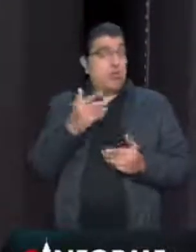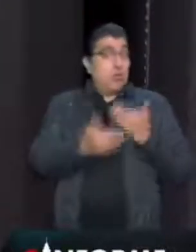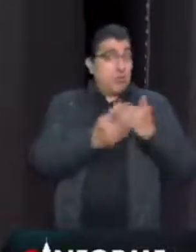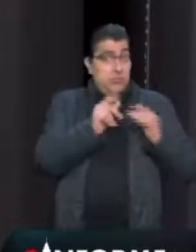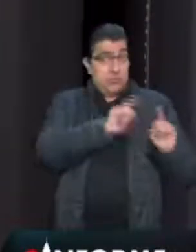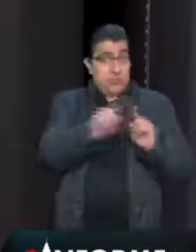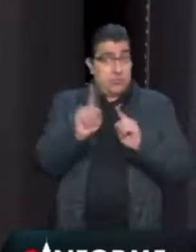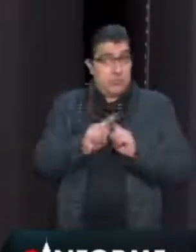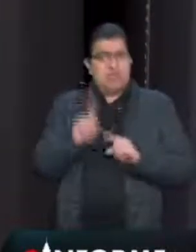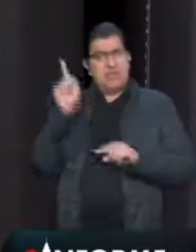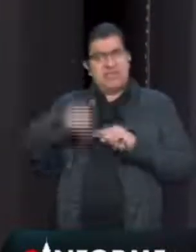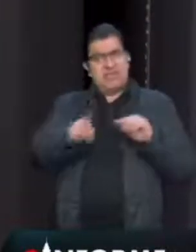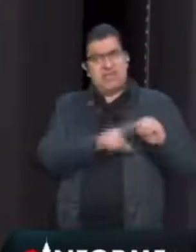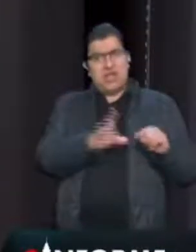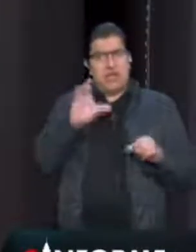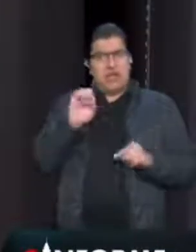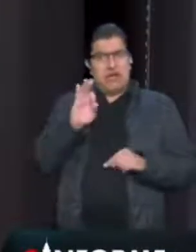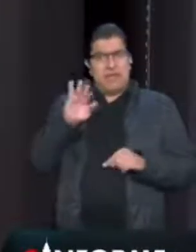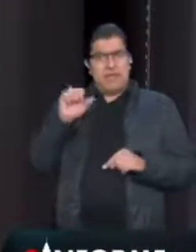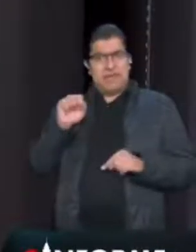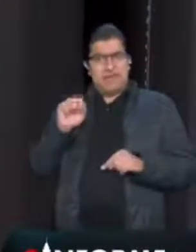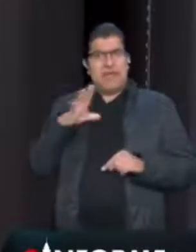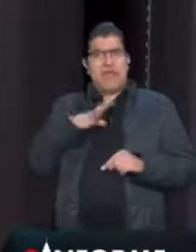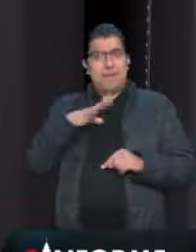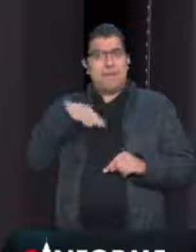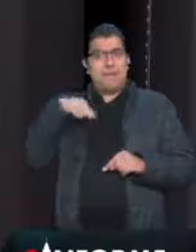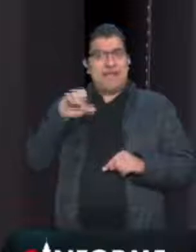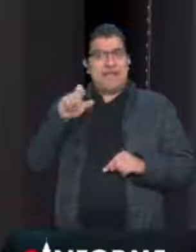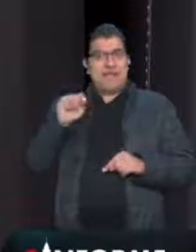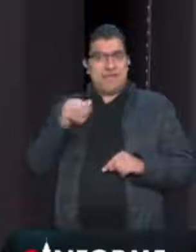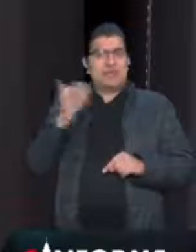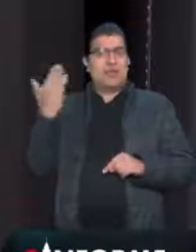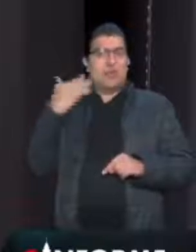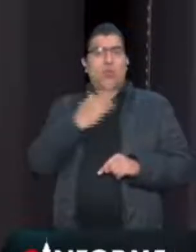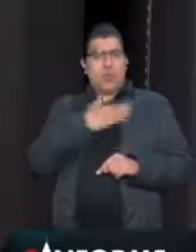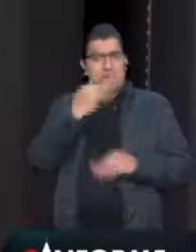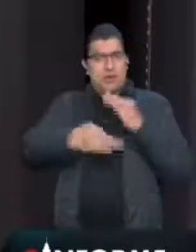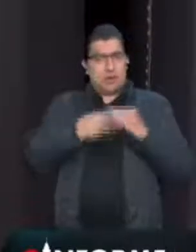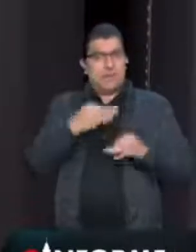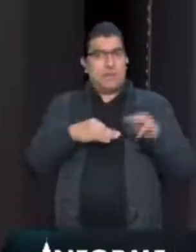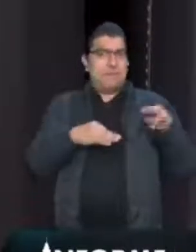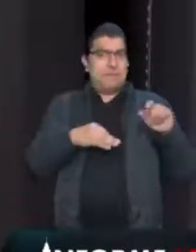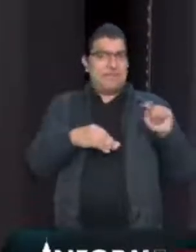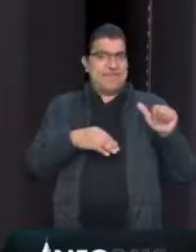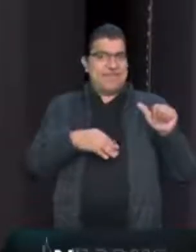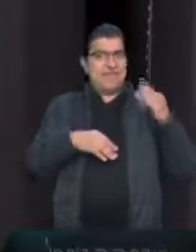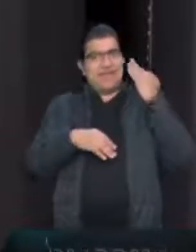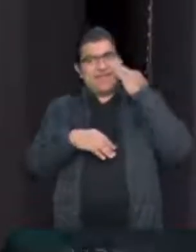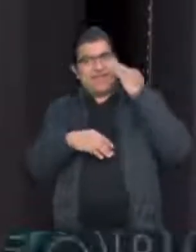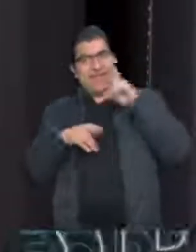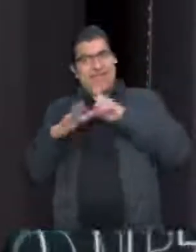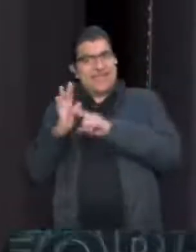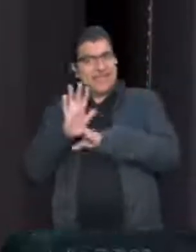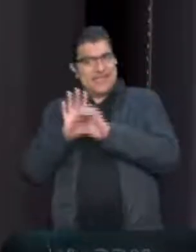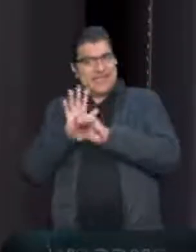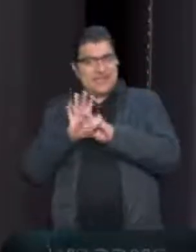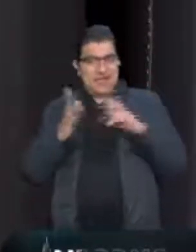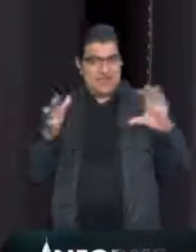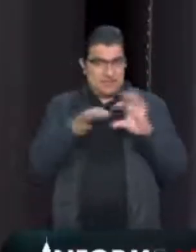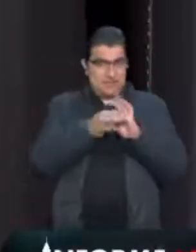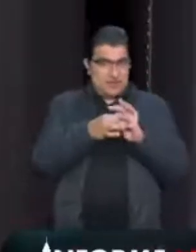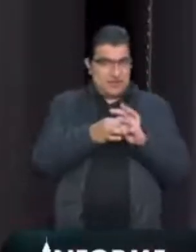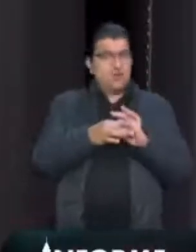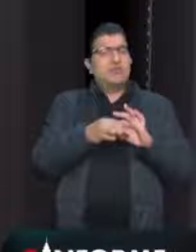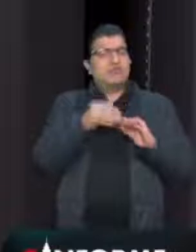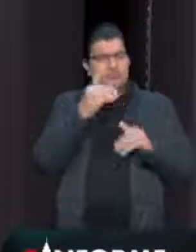la Cofepris ya está trabajando con Meta, eso es una buena noticia. Meta o Facebook e Instagram